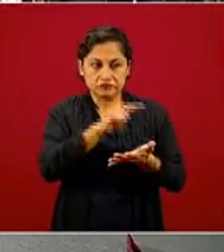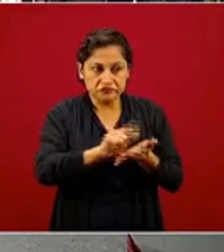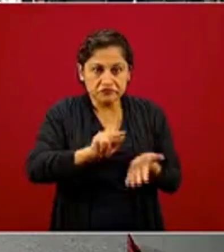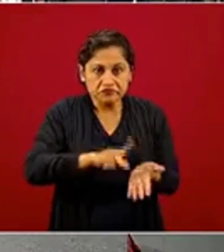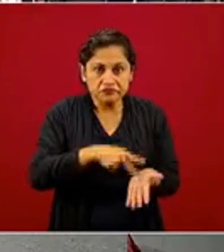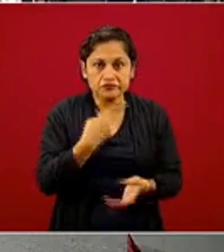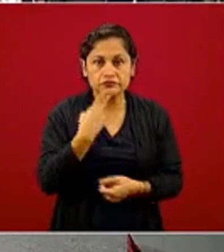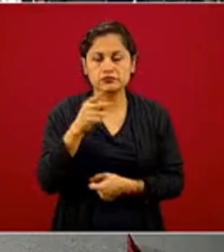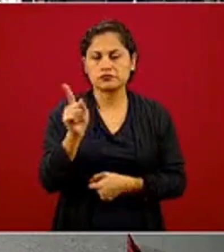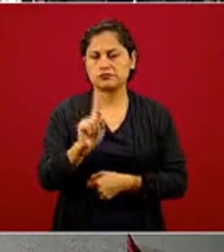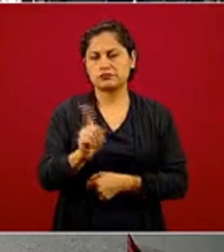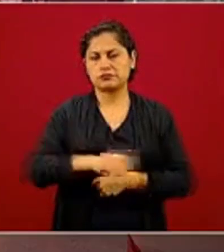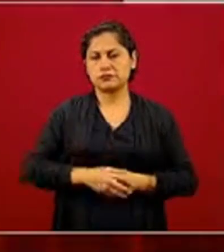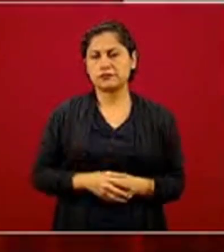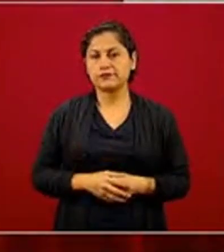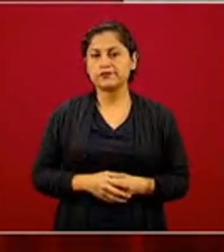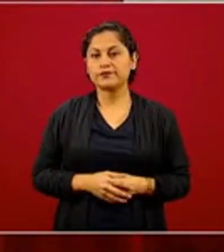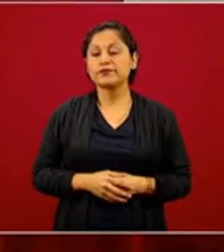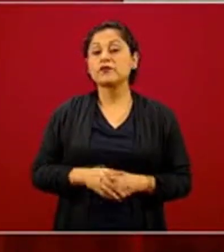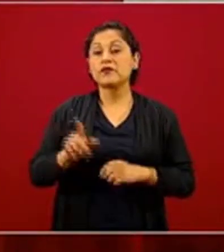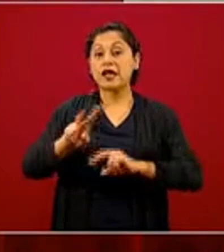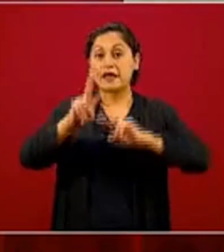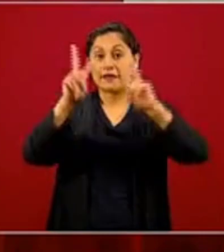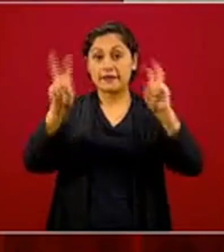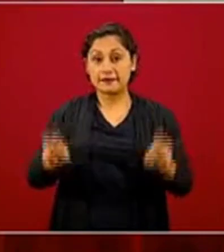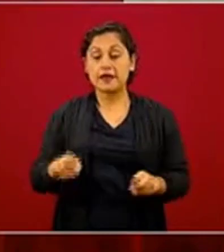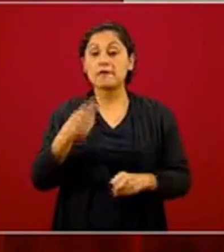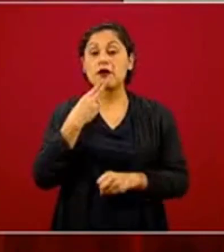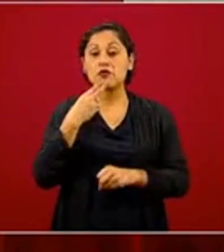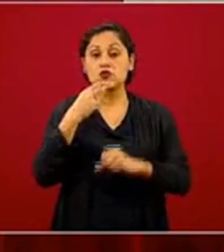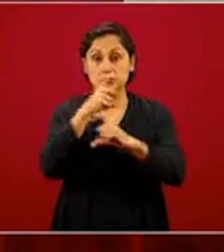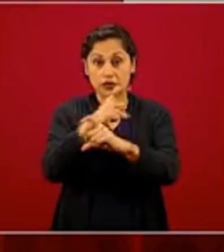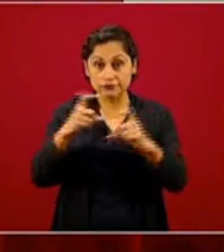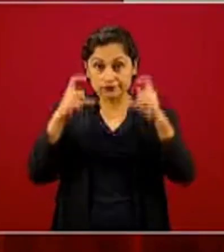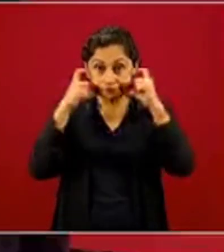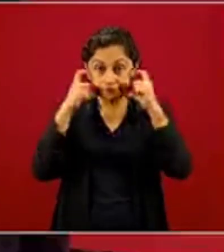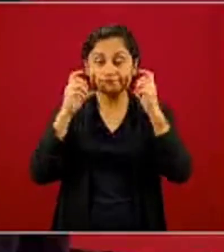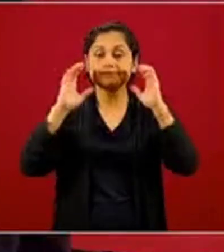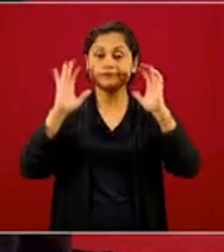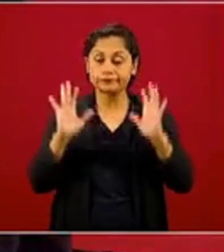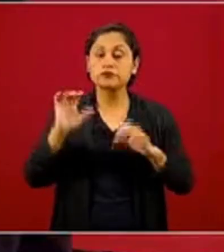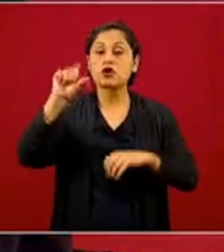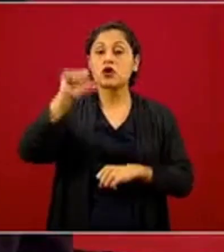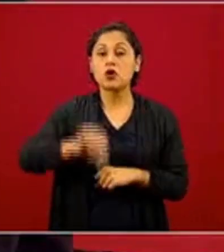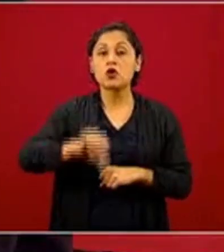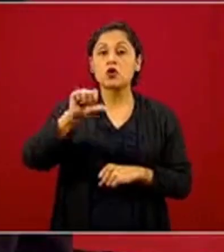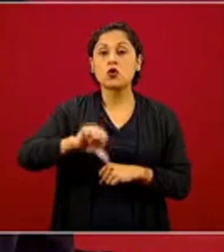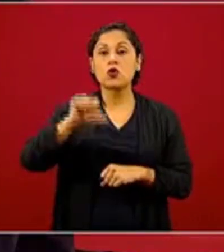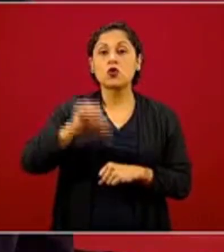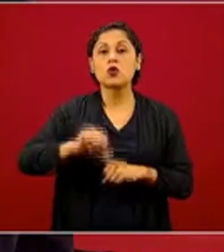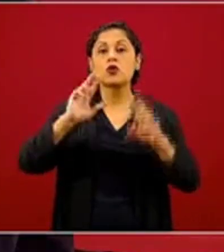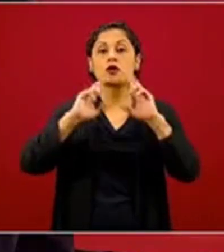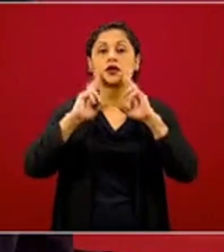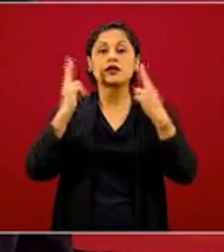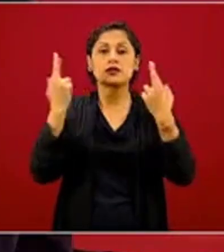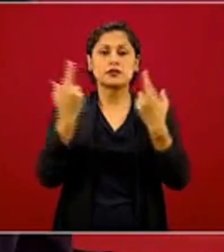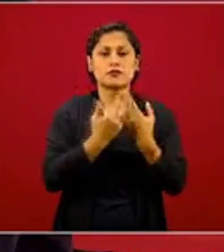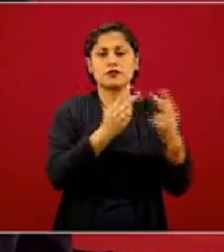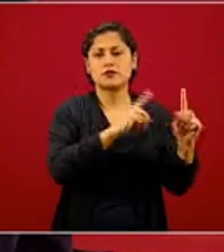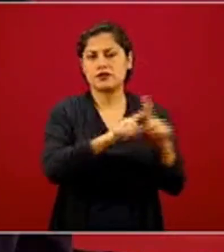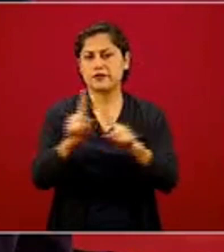Sobre el uso de cubrebocas. Hoy efectivamente participé en una de las múltiples reuniones de